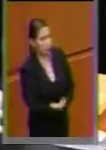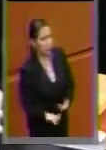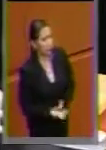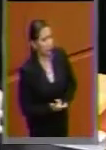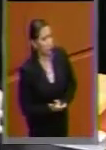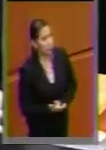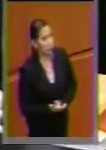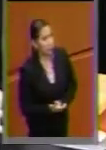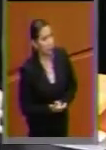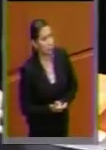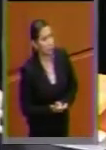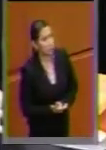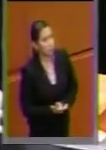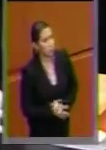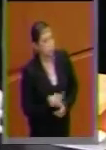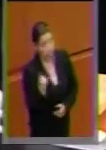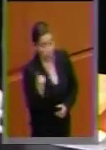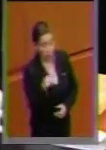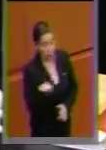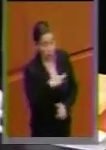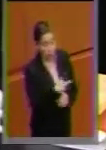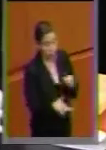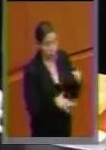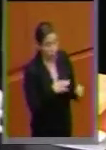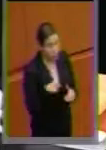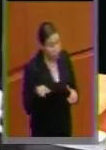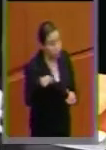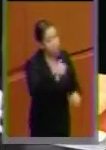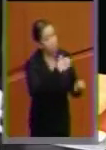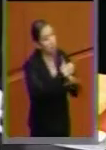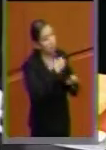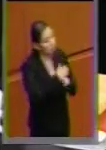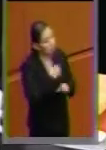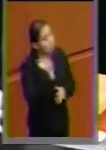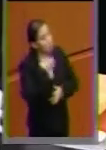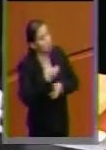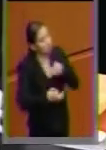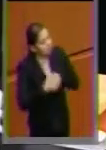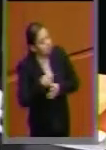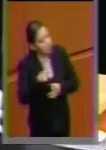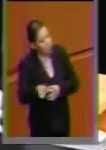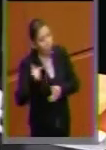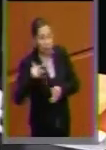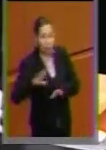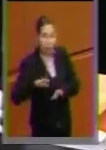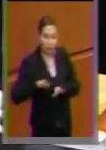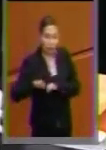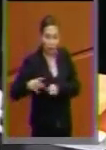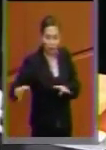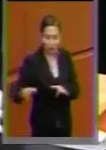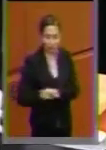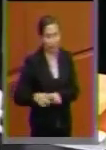hoy porque en todos los estados el que procura la justicia es empleado del gobernador si lo